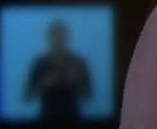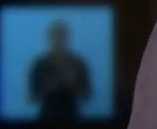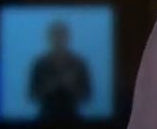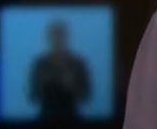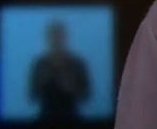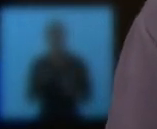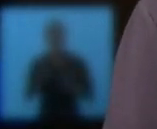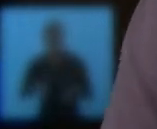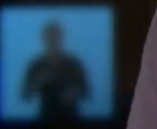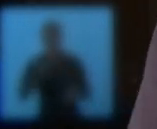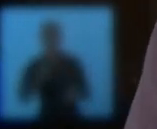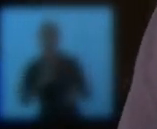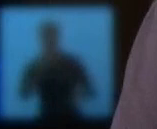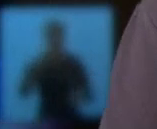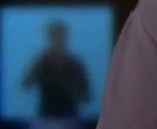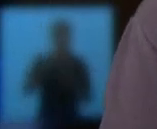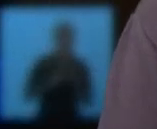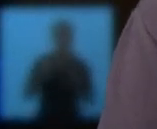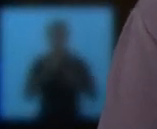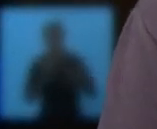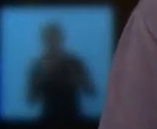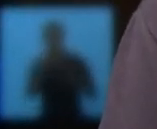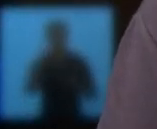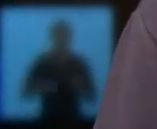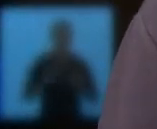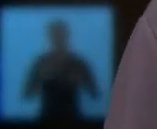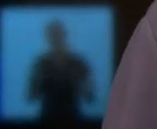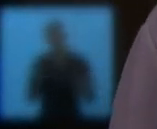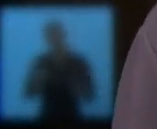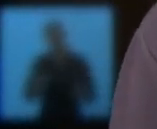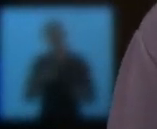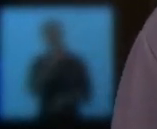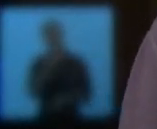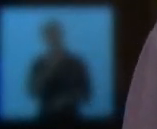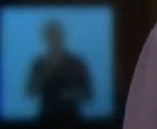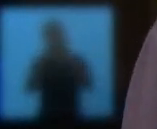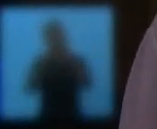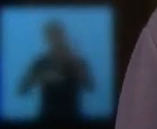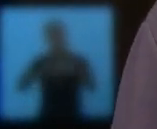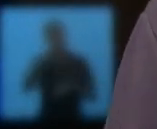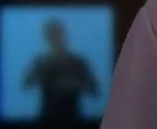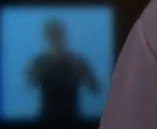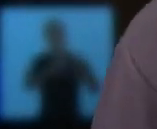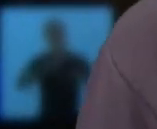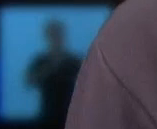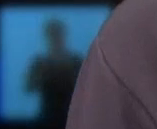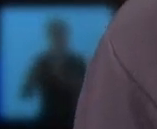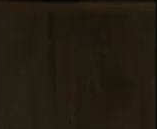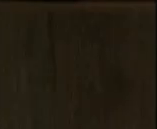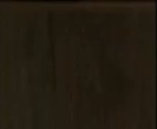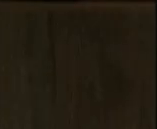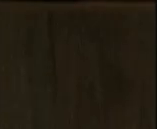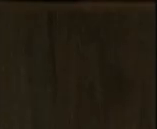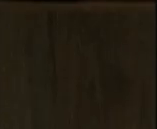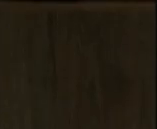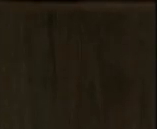más importante que el debate y en el caso puntual de Labaña, lo que sucedió es que me pareció que estuvo incómodo con el formato. Labaña es un técnico. Lo dijo, de hecho. Claro,